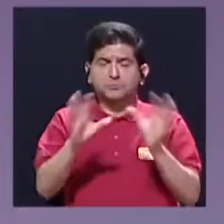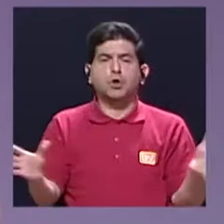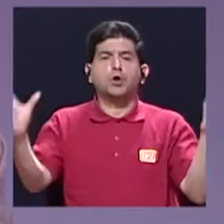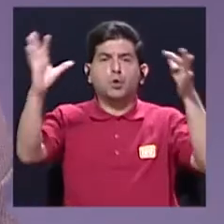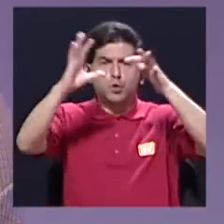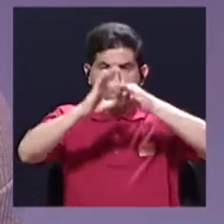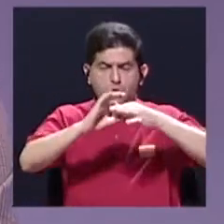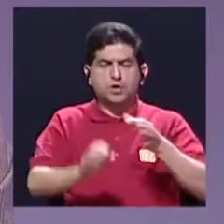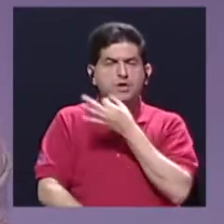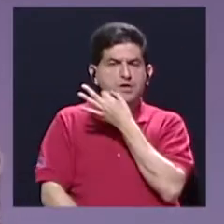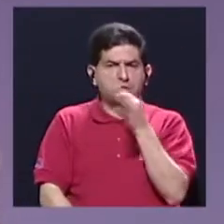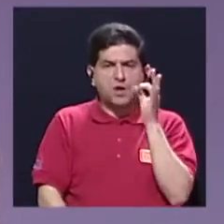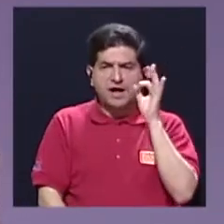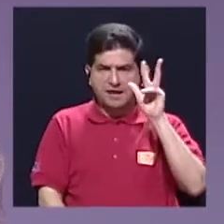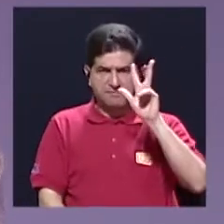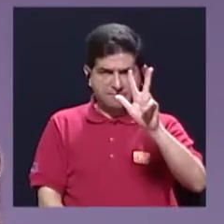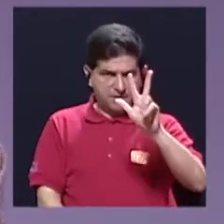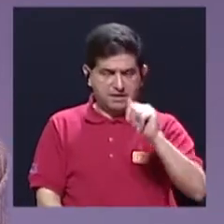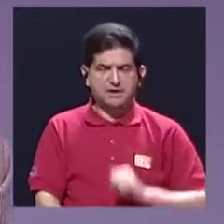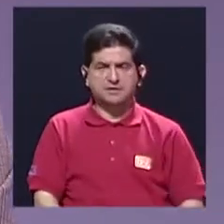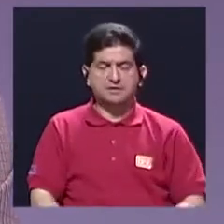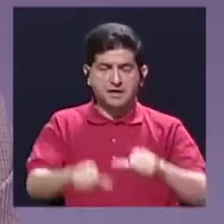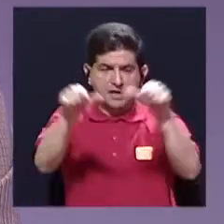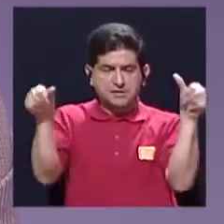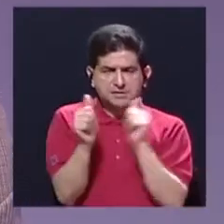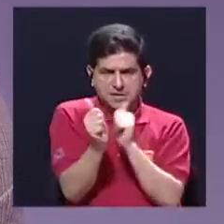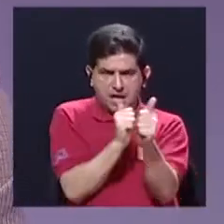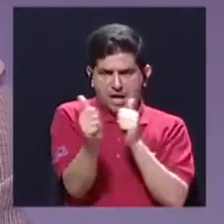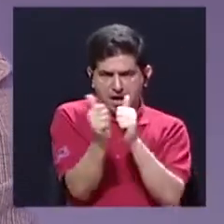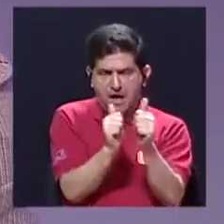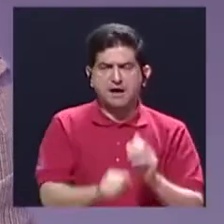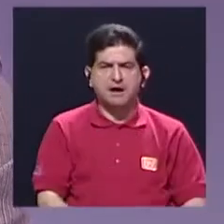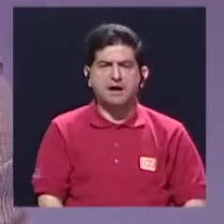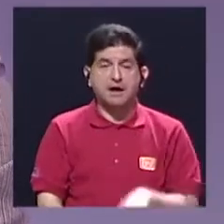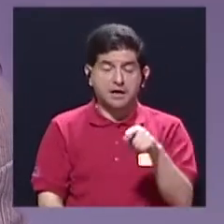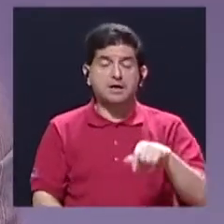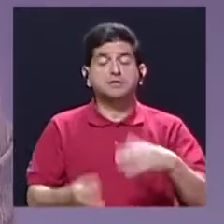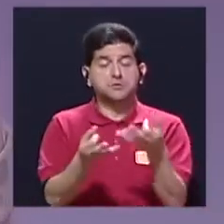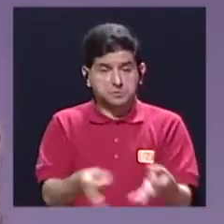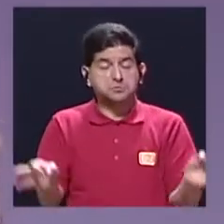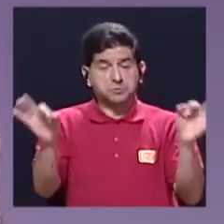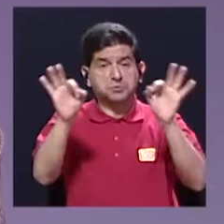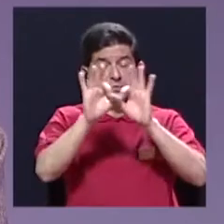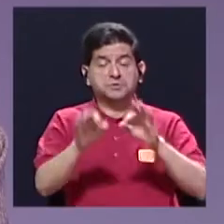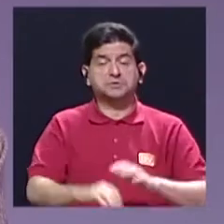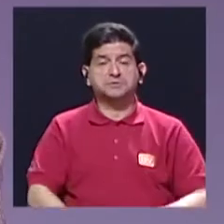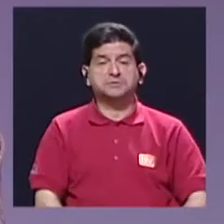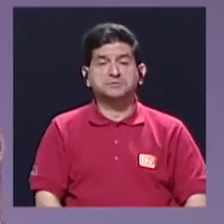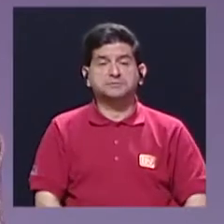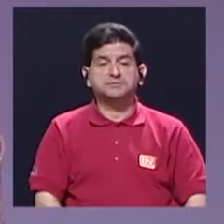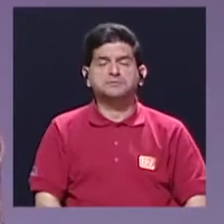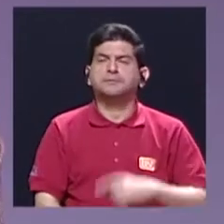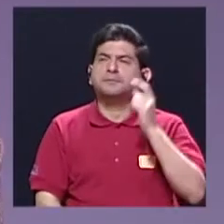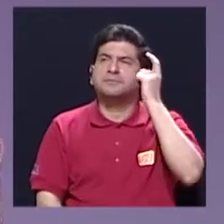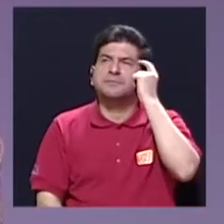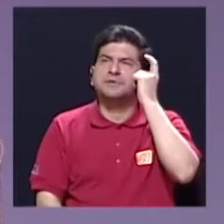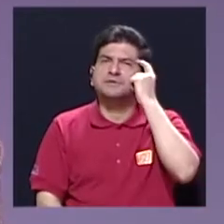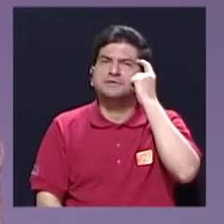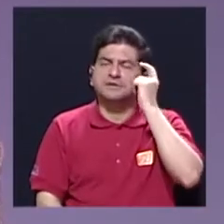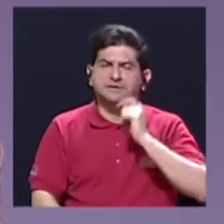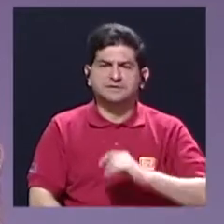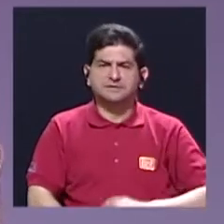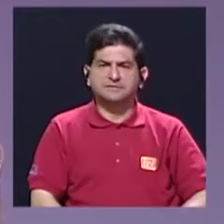unido a la finca 3, de las instalaciones deportivas, hace un área importante. Y pensemos que